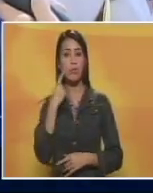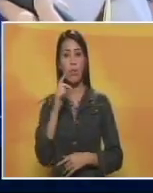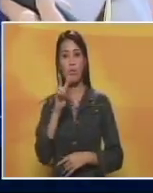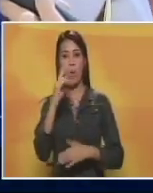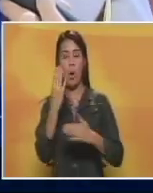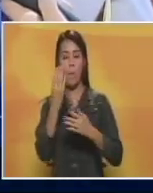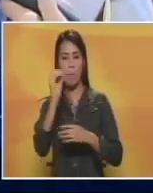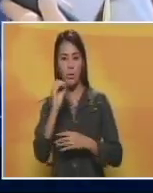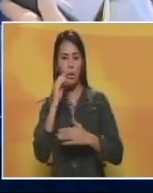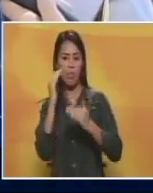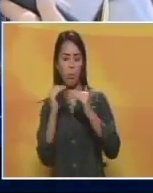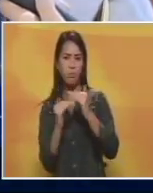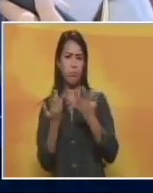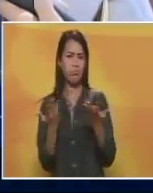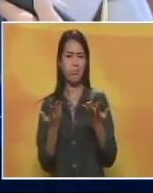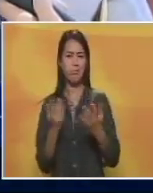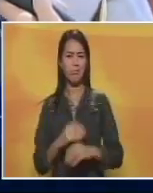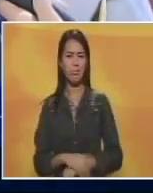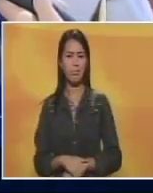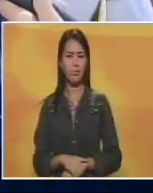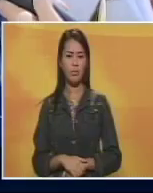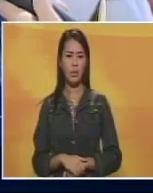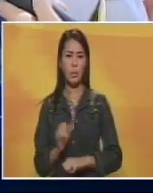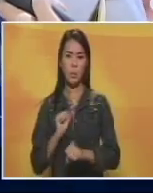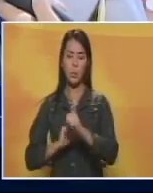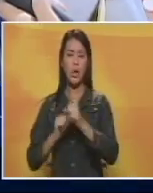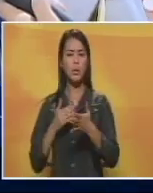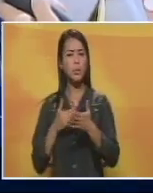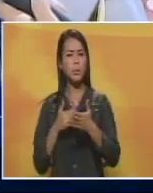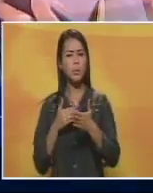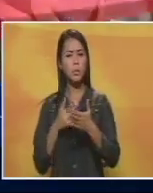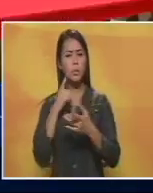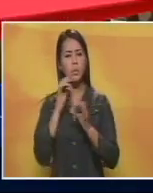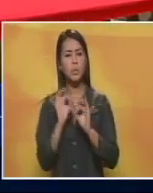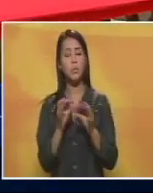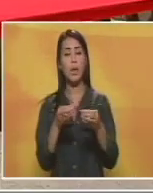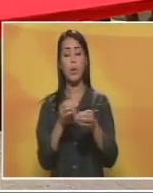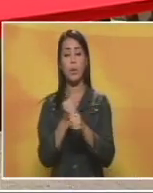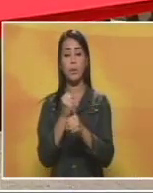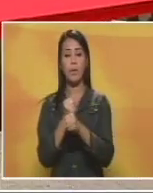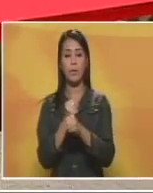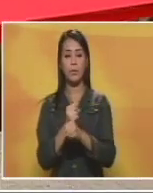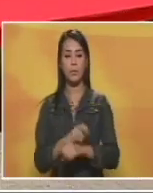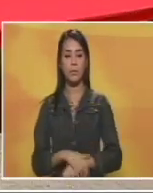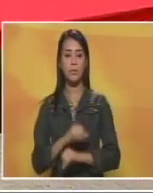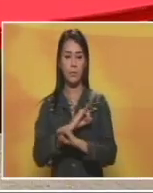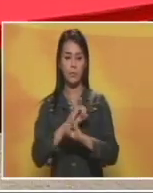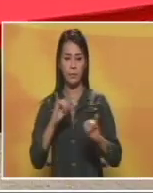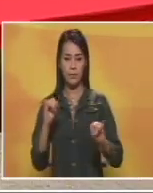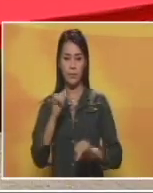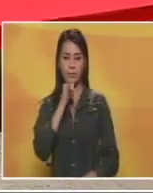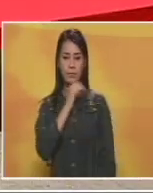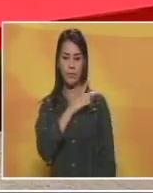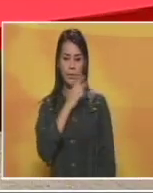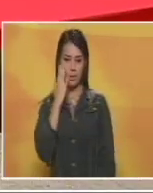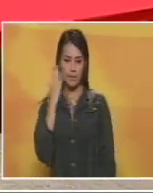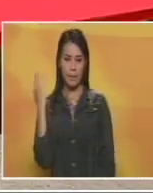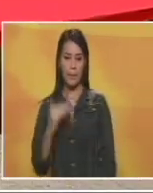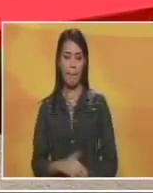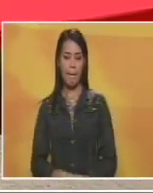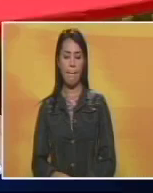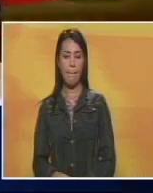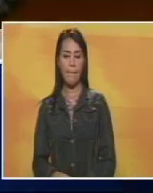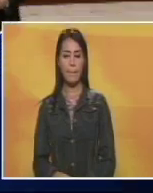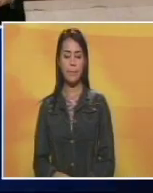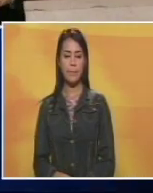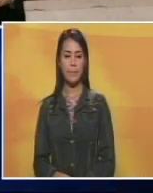2%. Entonces, todo esto, por supuesto, atenta contra el ingreso de la clase trabajadora. Nosotros, con esta información, finalizamos este contacto. Sigan con más de la